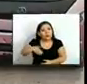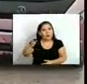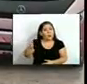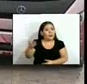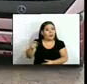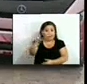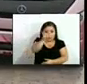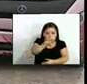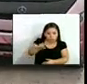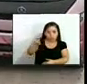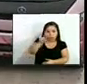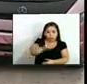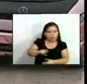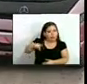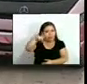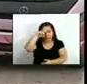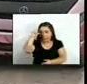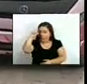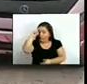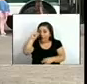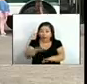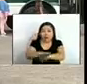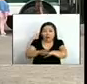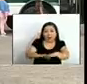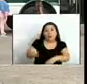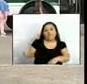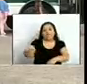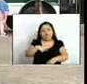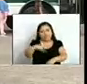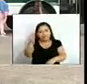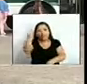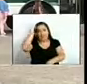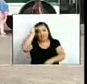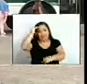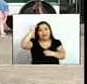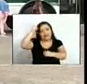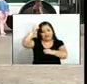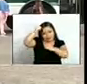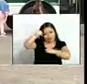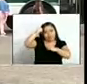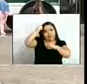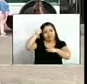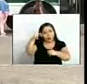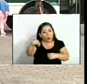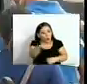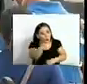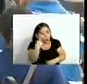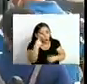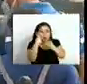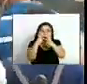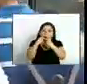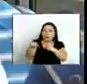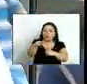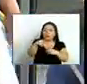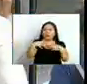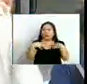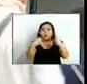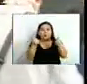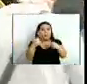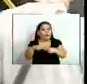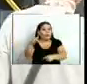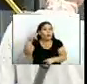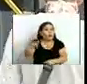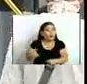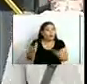varias semanas sin poder laborar. Ellos dicen estar conscientes de la importancia de resguardar la salud de los salvadoreños, pero a la fecha